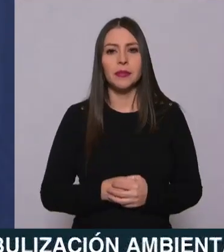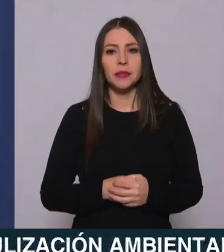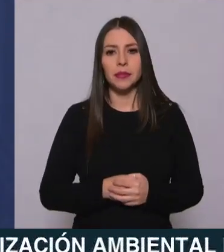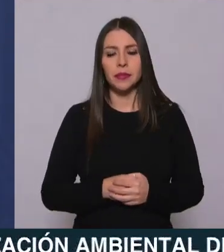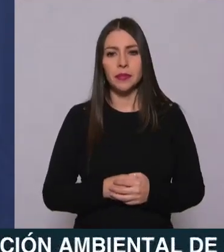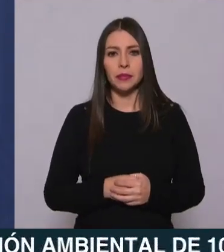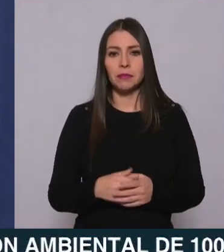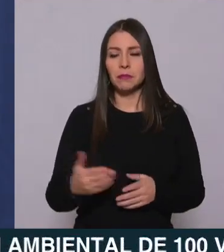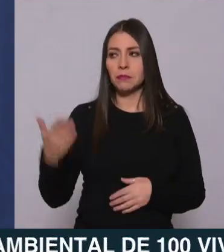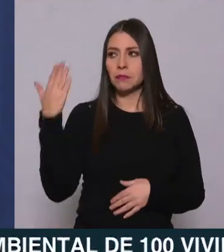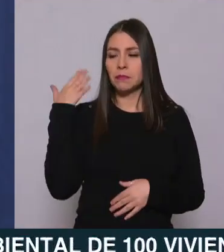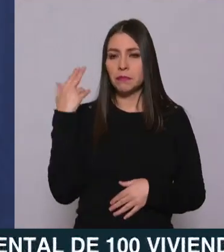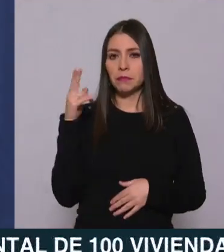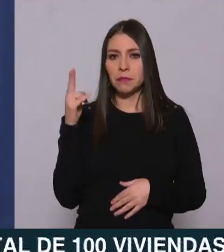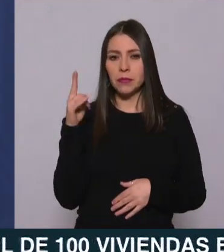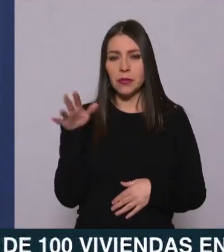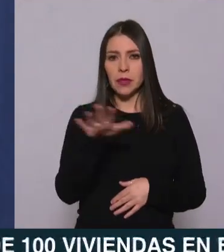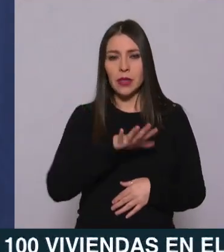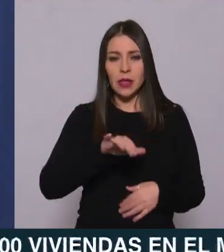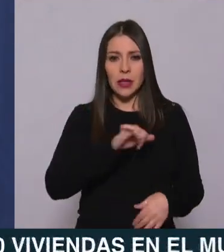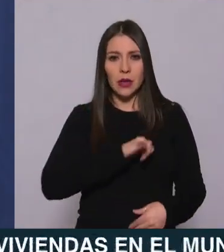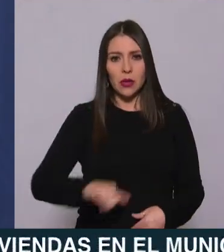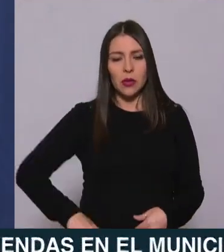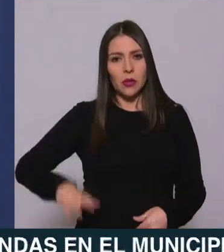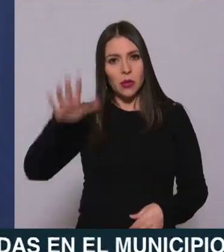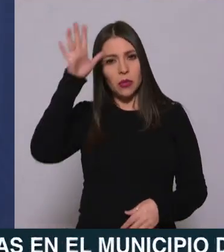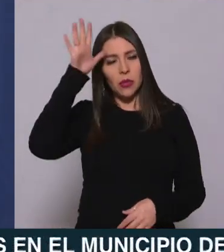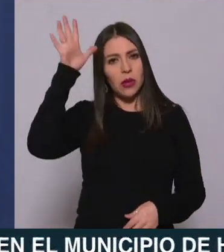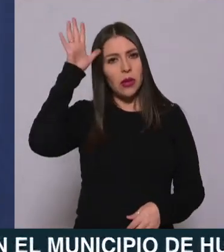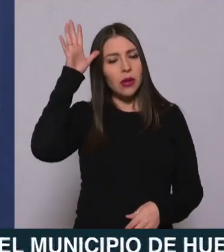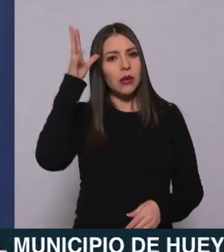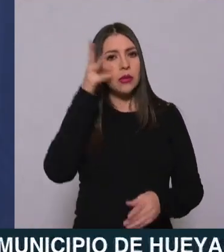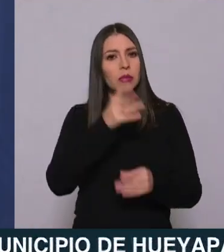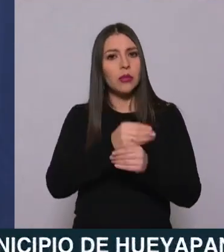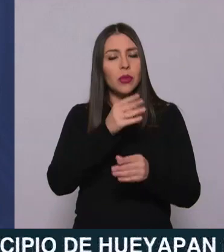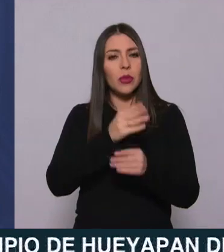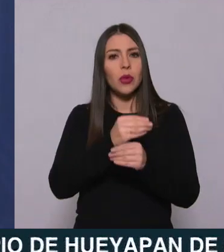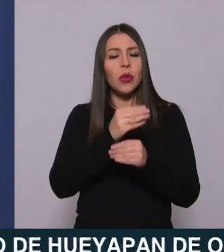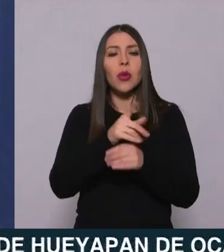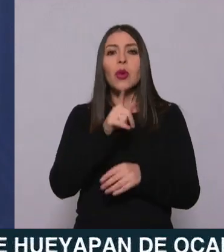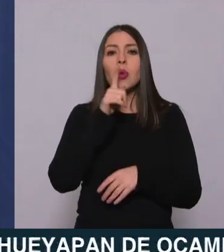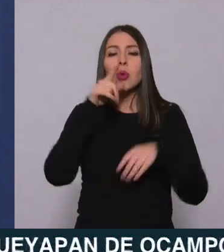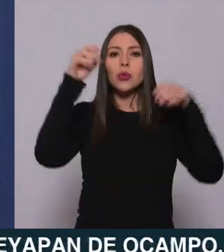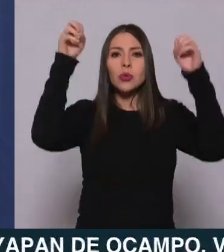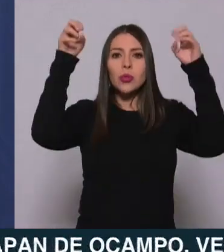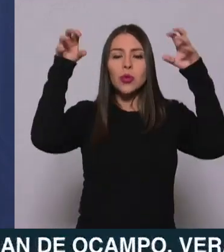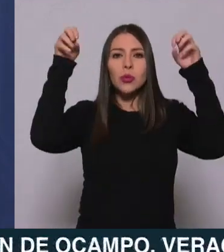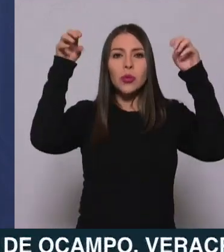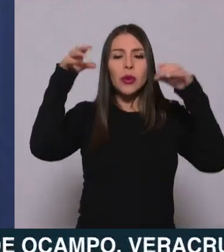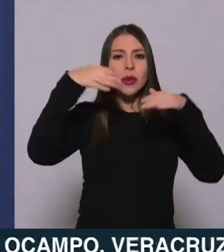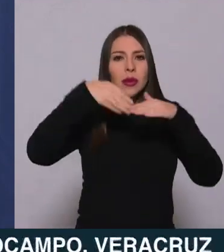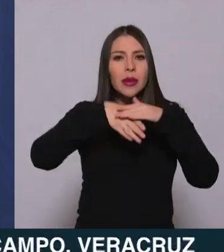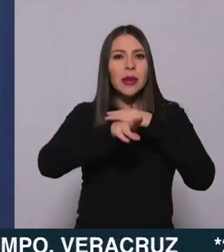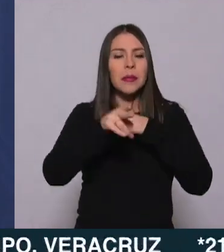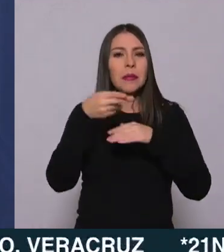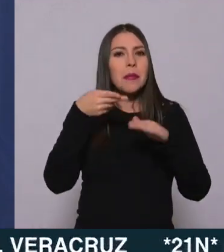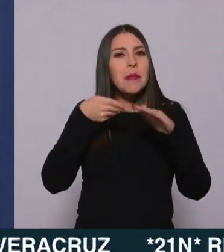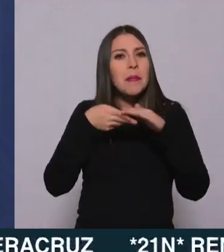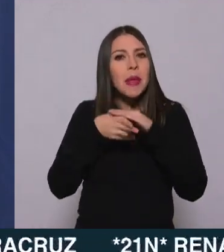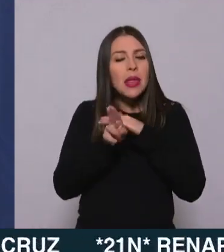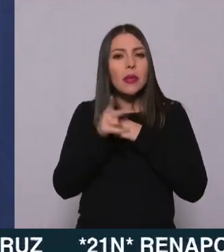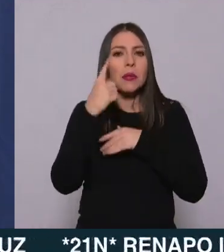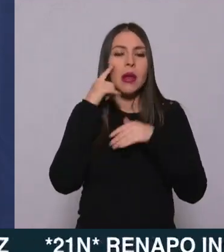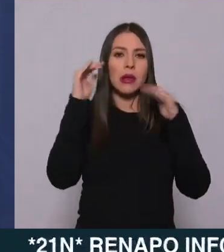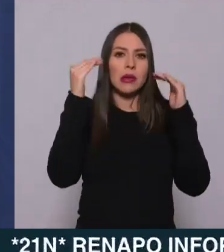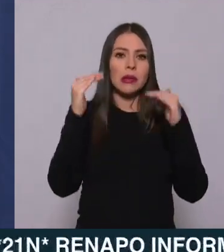Desde noviembre pasado, en la alcaldía Cuauhtémoc se lleva a cabo la rehabilitación de luminarias en accesos del metro para inhibir con ello la actividad delictiva y